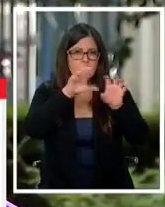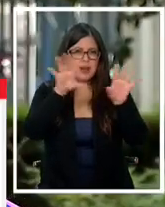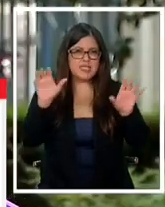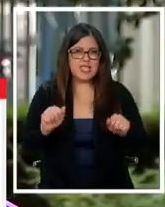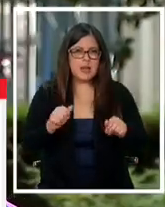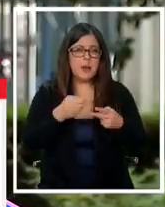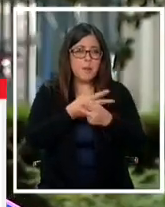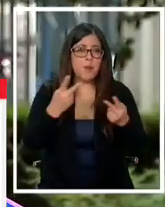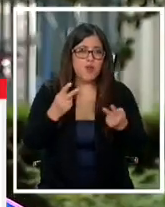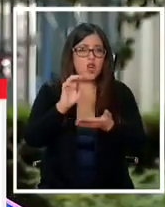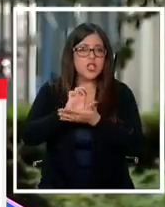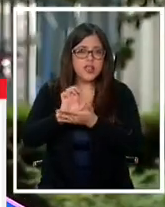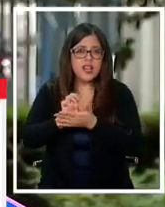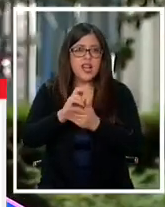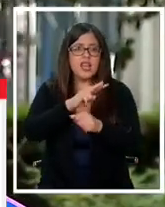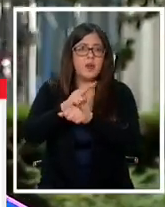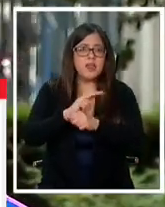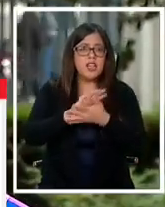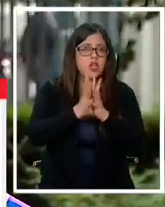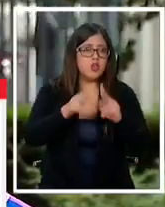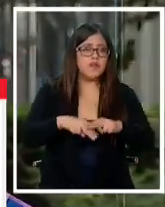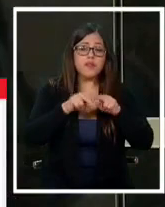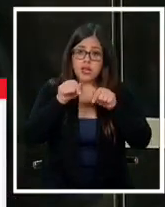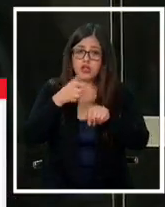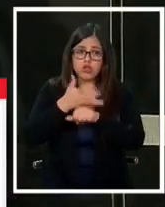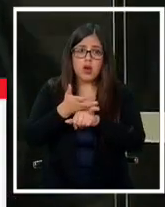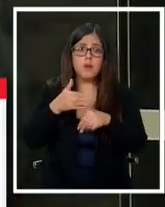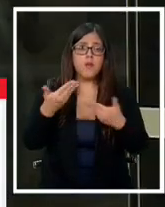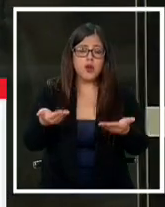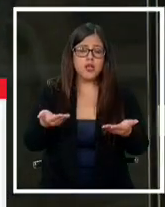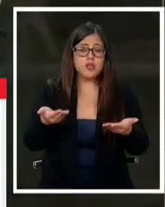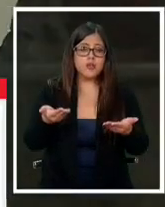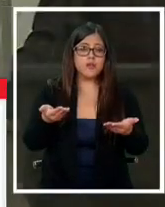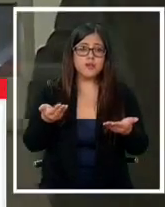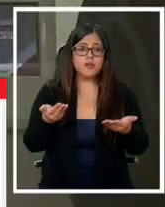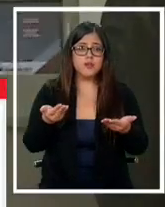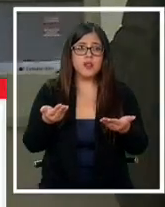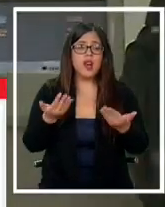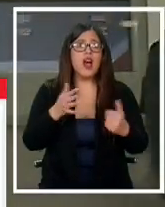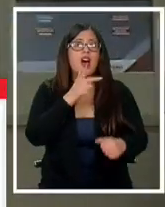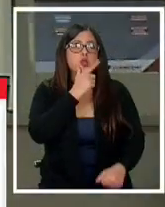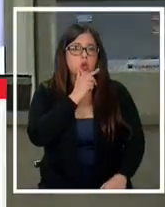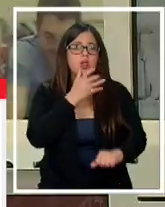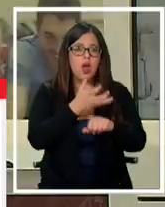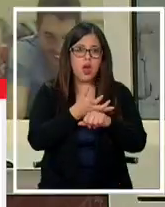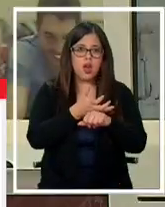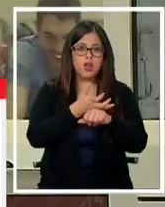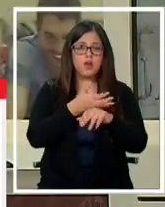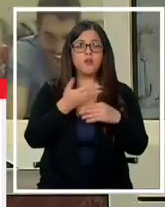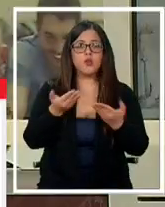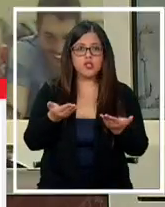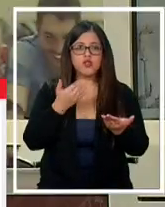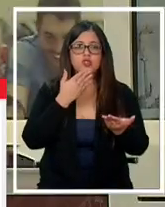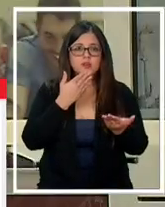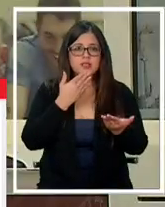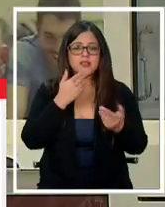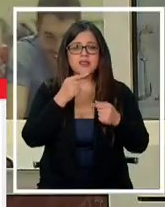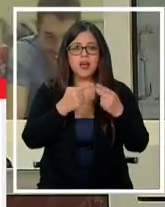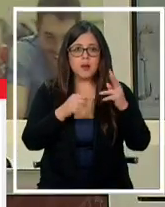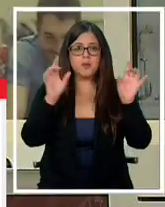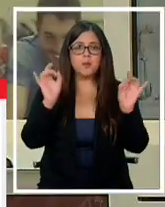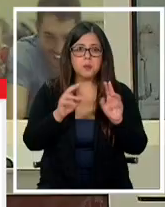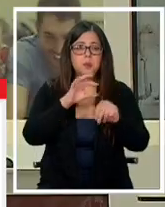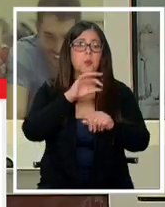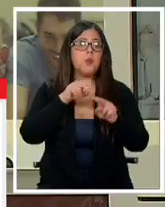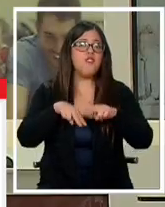estatal un sistema que administra todos los fondos es lo que ocurre y por eso han surgido las dudas que han surgido por eso están las dudas respecto si los fondos